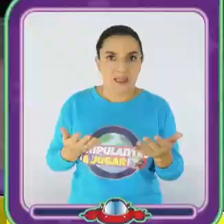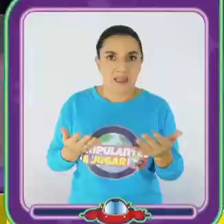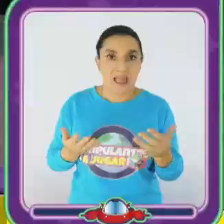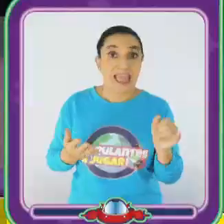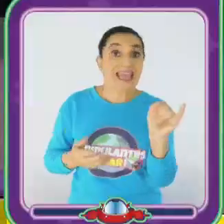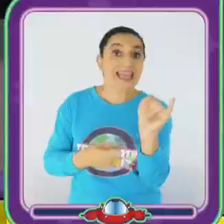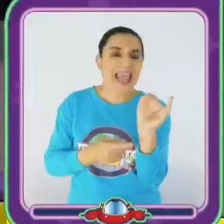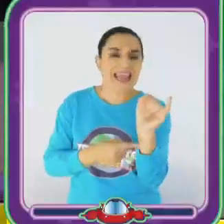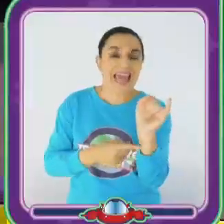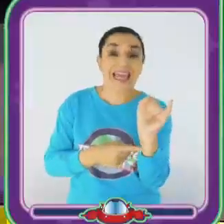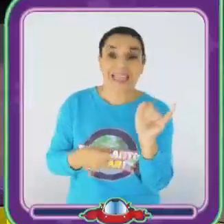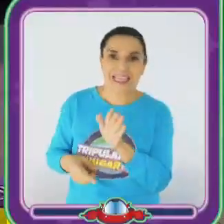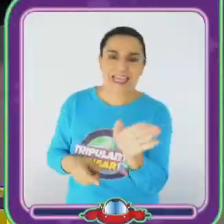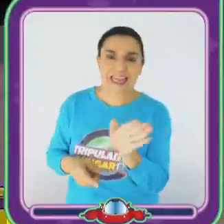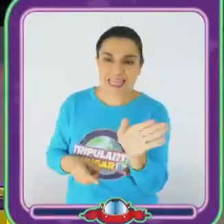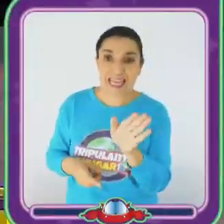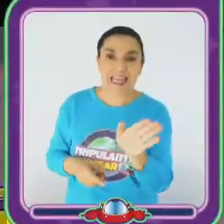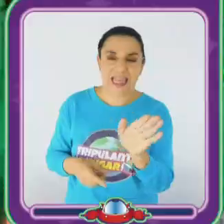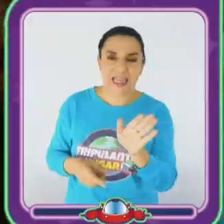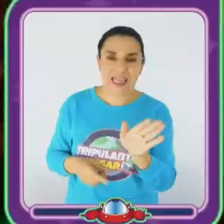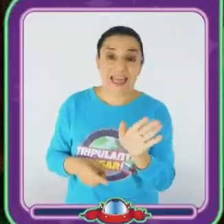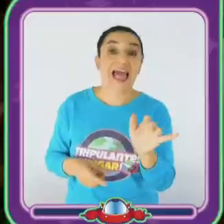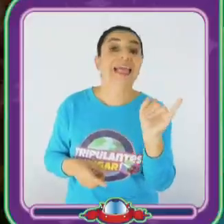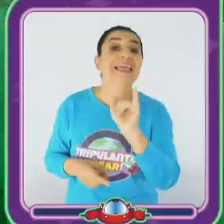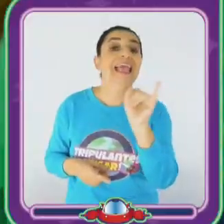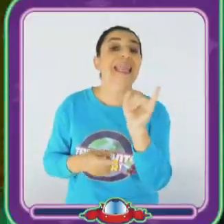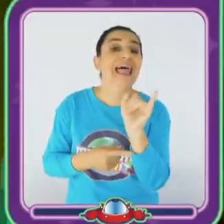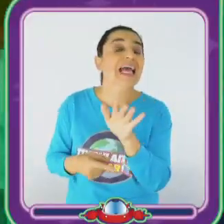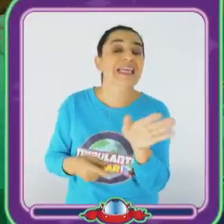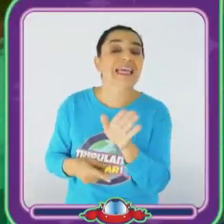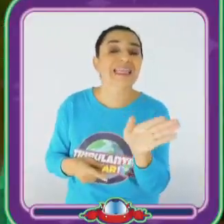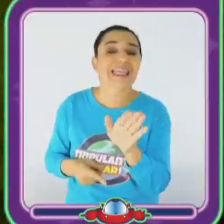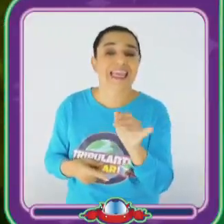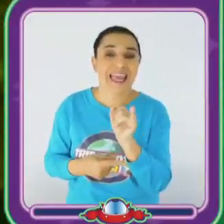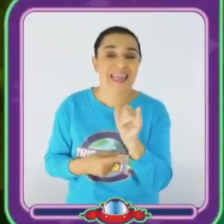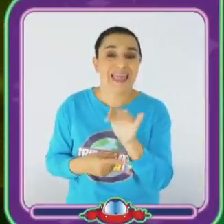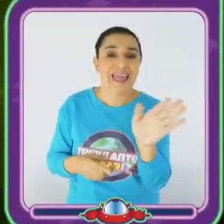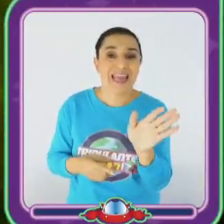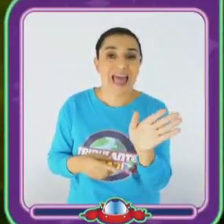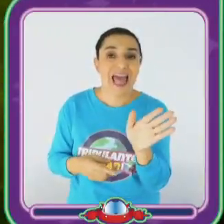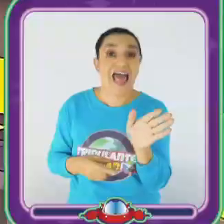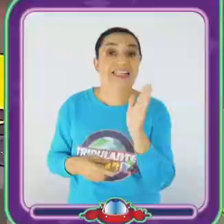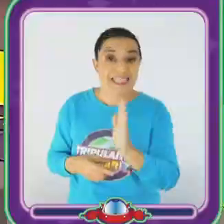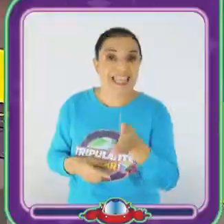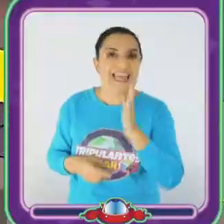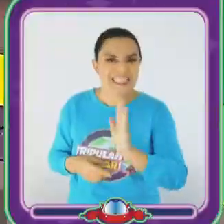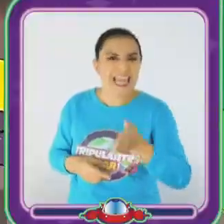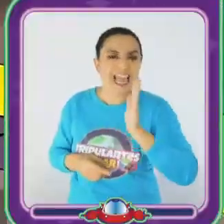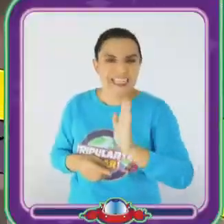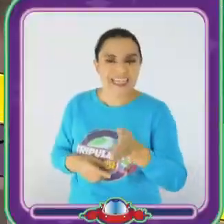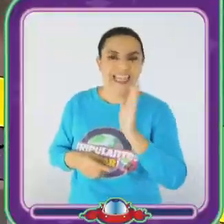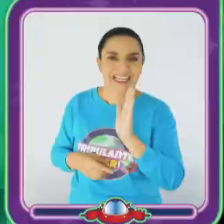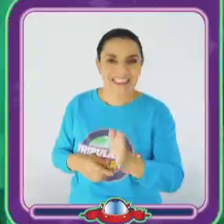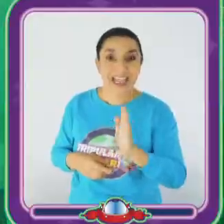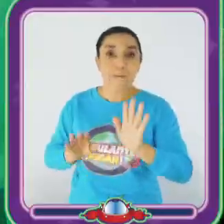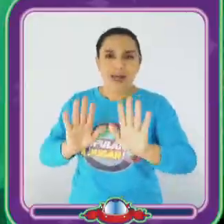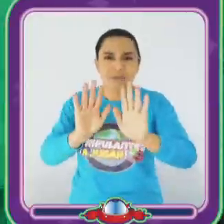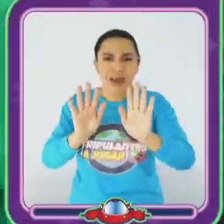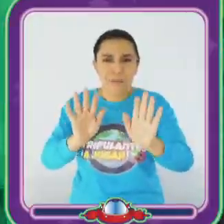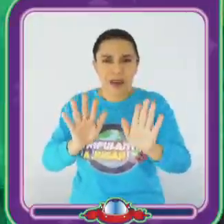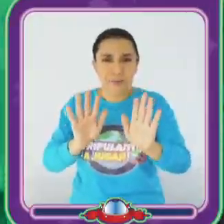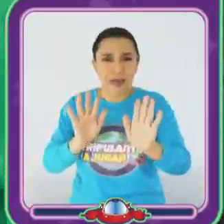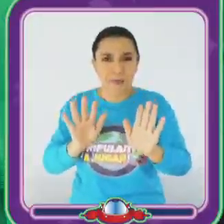Para. Para la izquierda, para la izquierda, para la izquierda. Izquierda. Izquierda. Izquierda. Sigue, sigue, sigue,